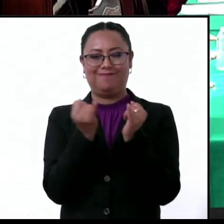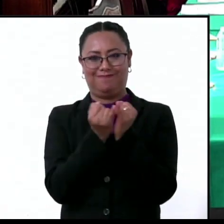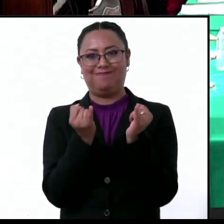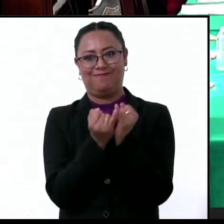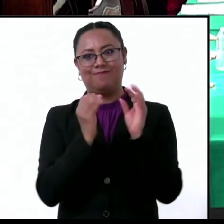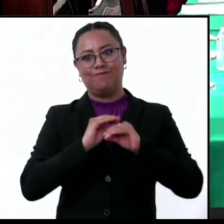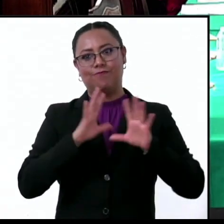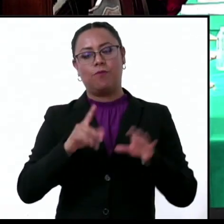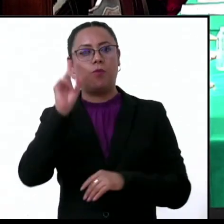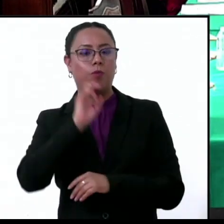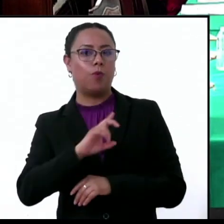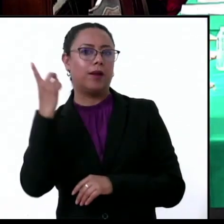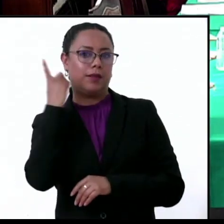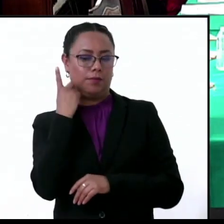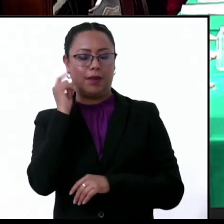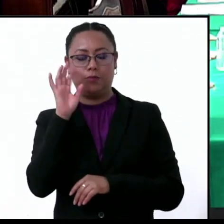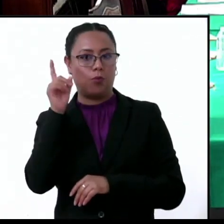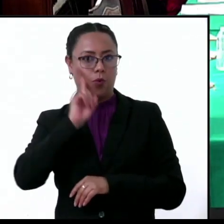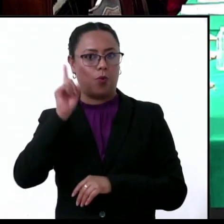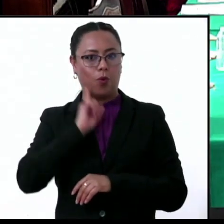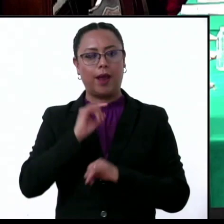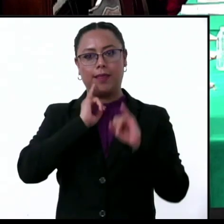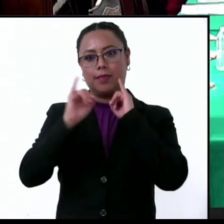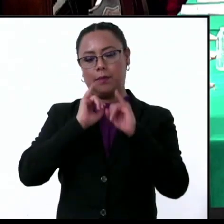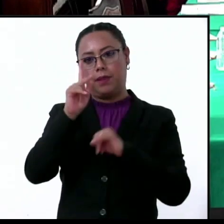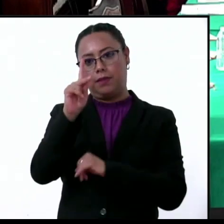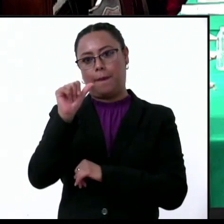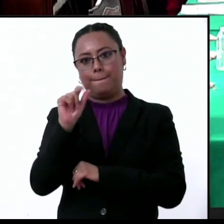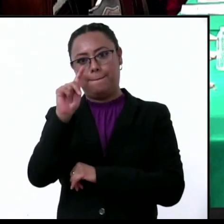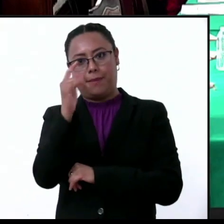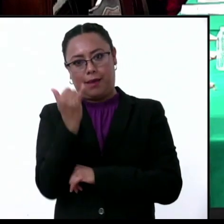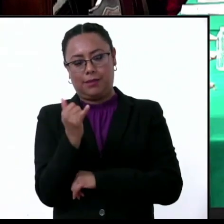Santín, que estuvo apoyando en este proceso de